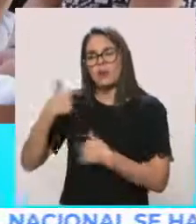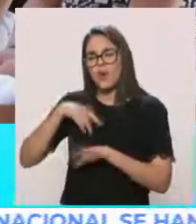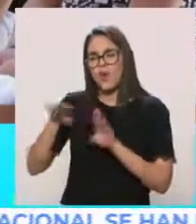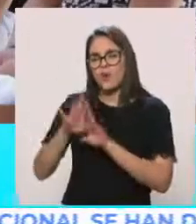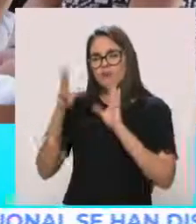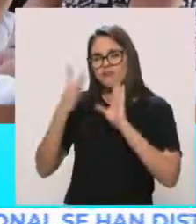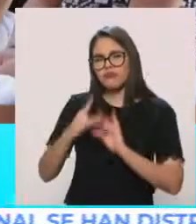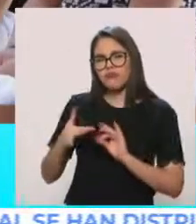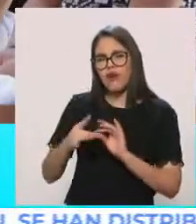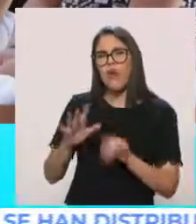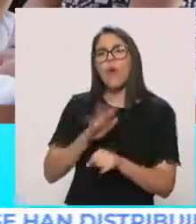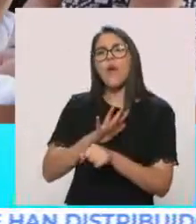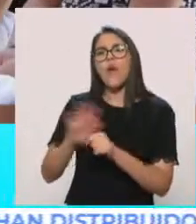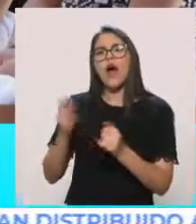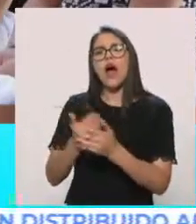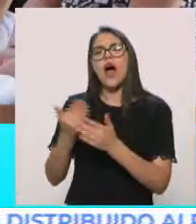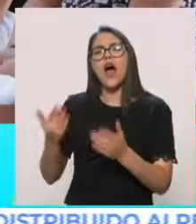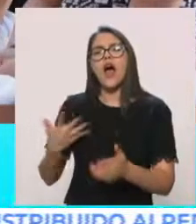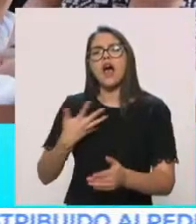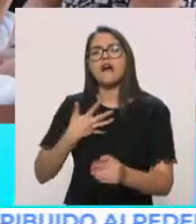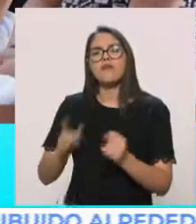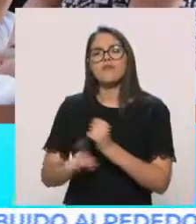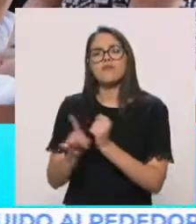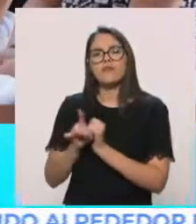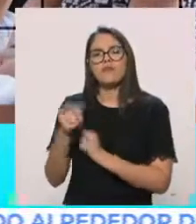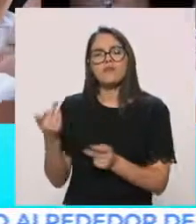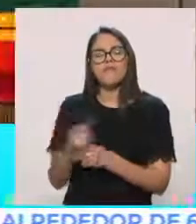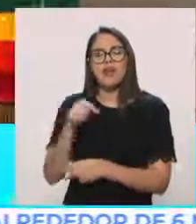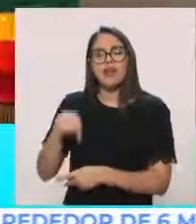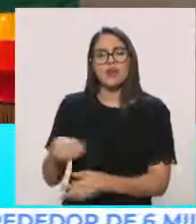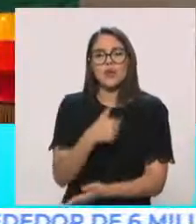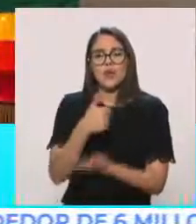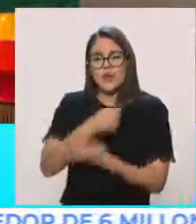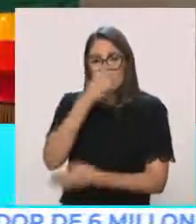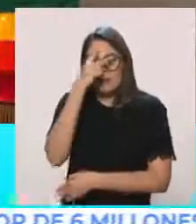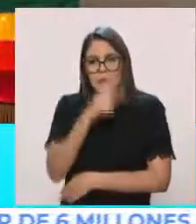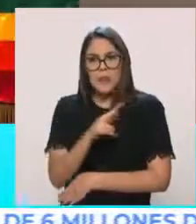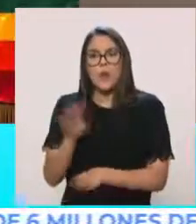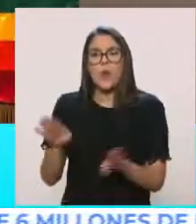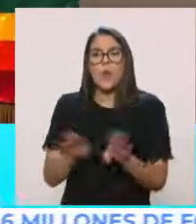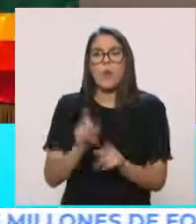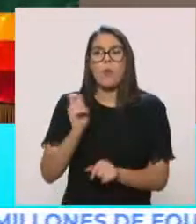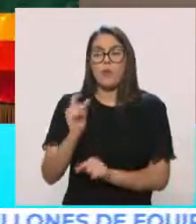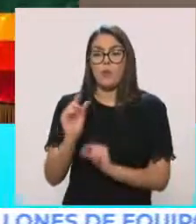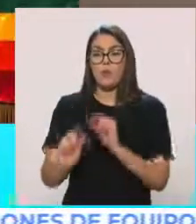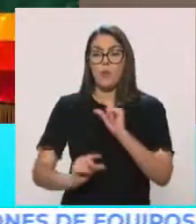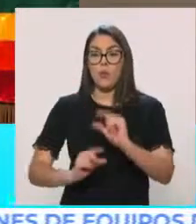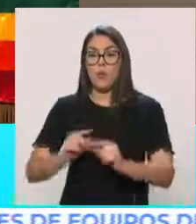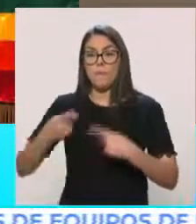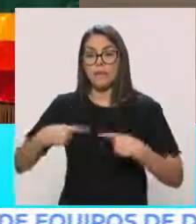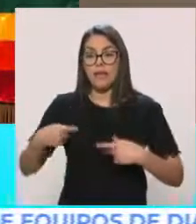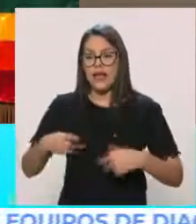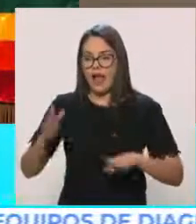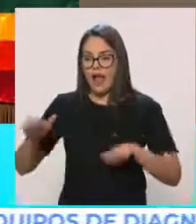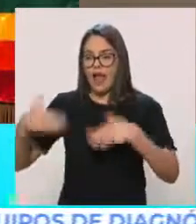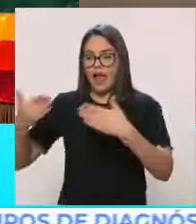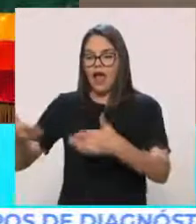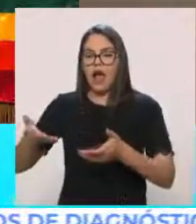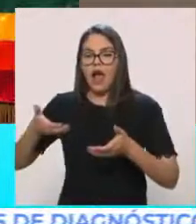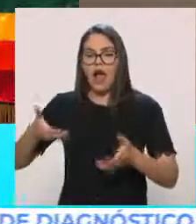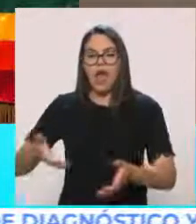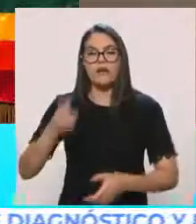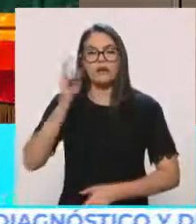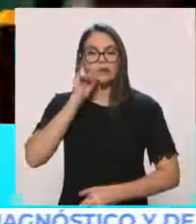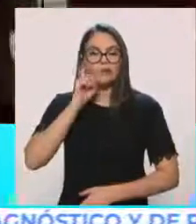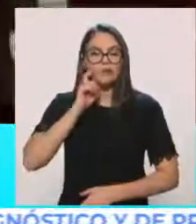por favor cuál es la situación que se vive este momento en la Ciudad de México, a qué se están enfrentando las y los trabajadores sexuales en la capital del país.